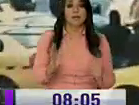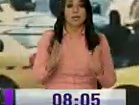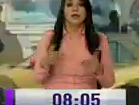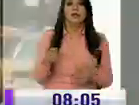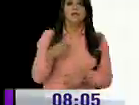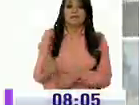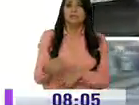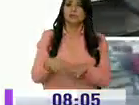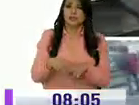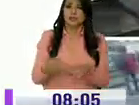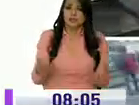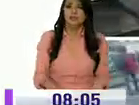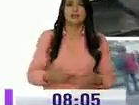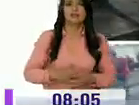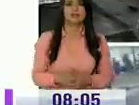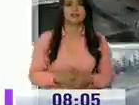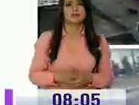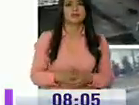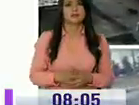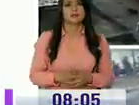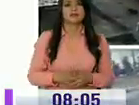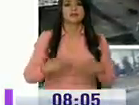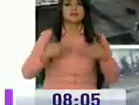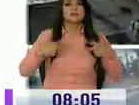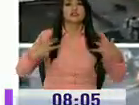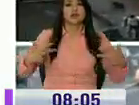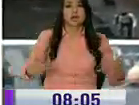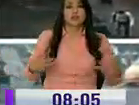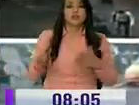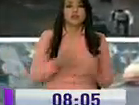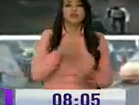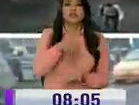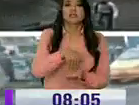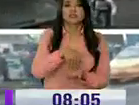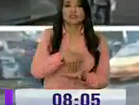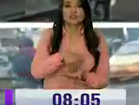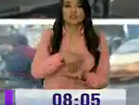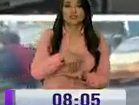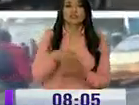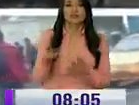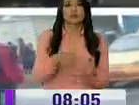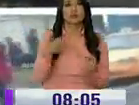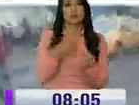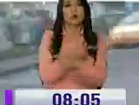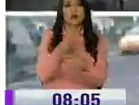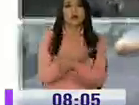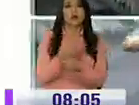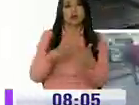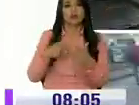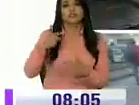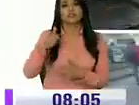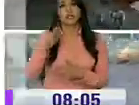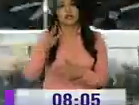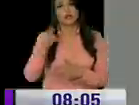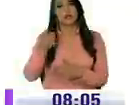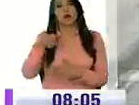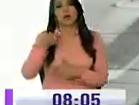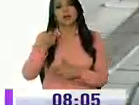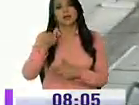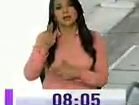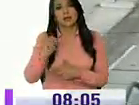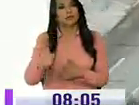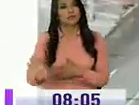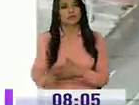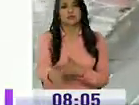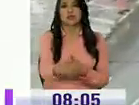taxistas, señores taxistas. Miren acá, Chillo Gallo, Centro Histórico, Comité del Pueblo, Guajaló, Calzada, Chahuarquingo. Miren,